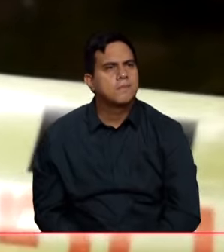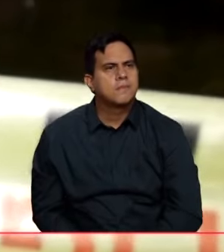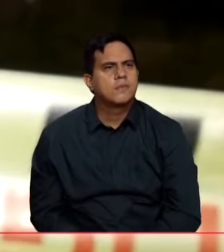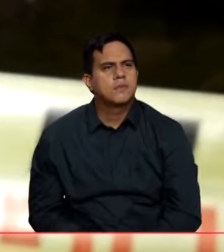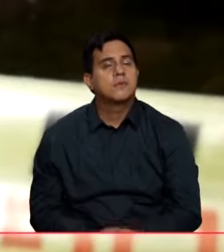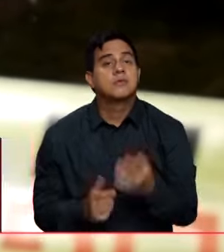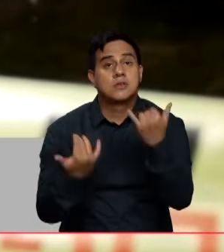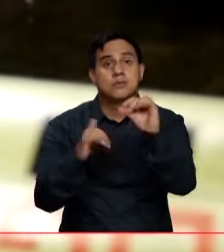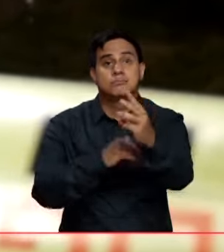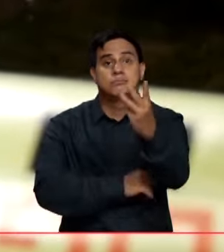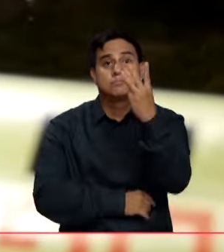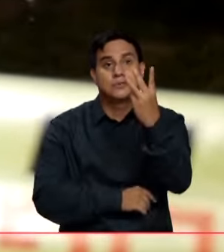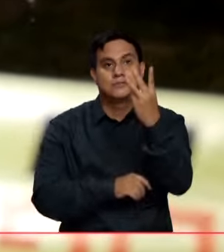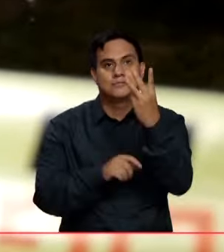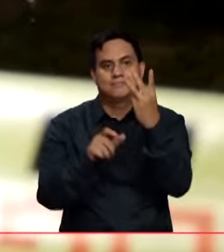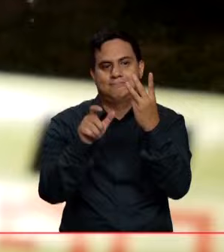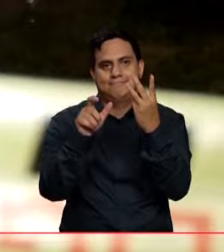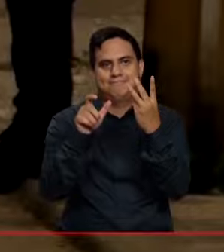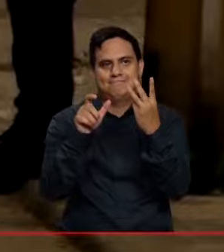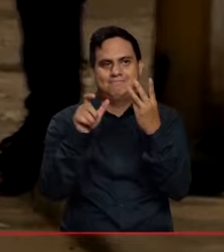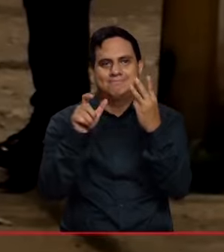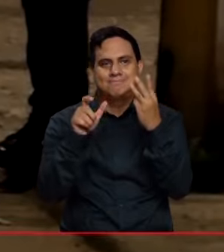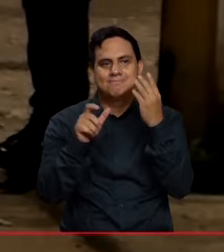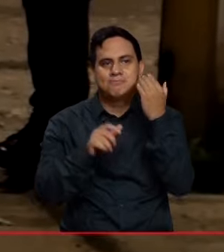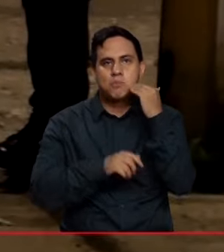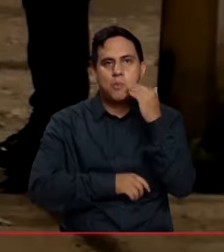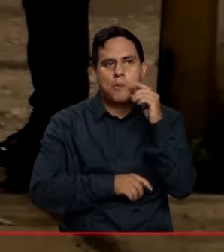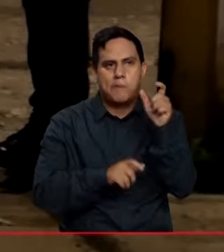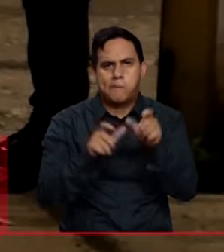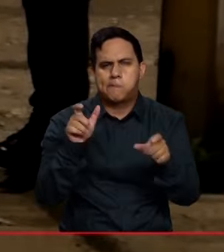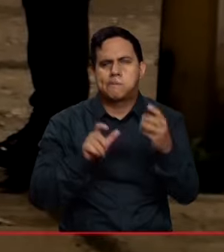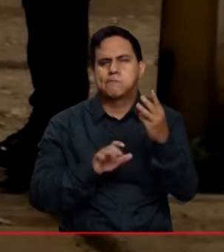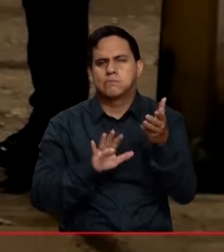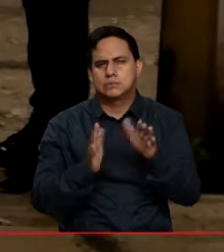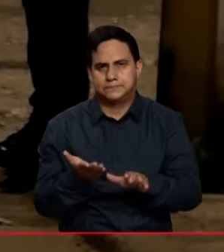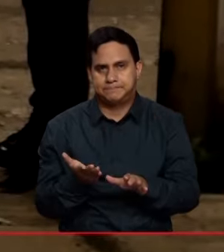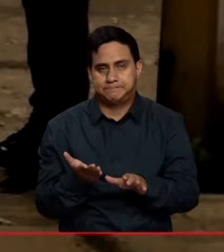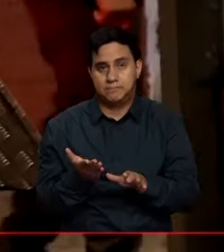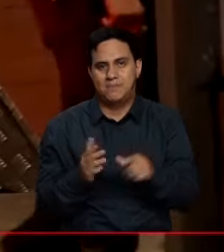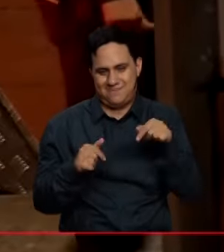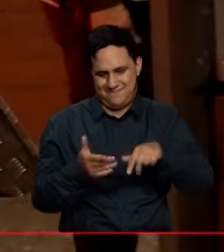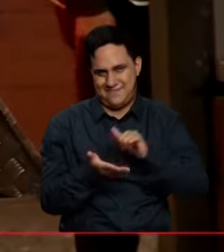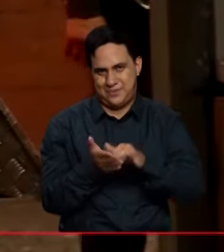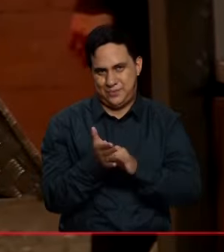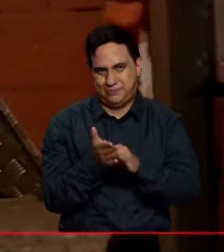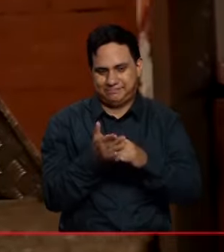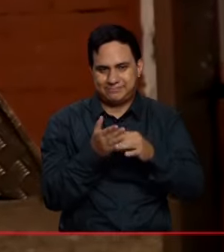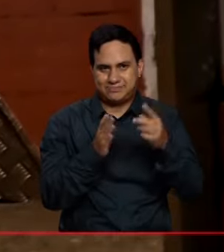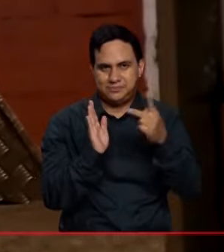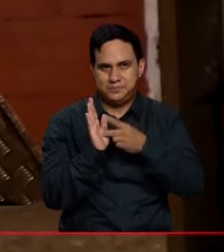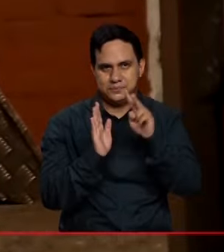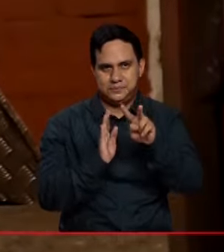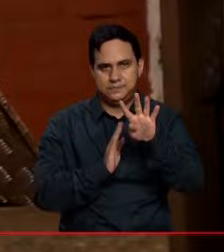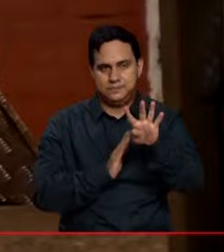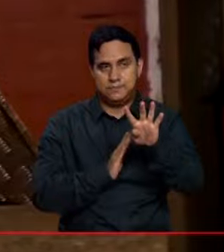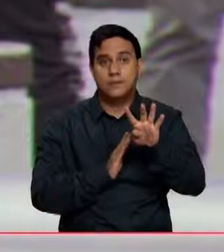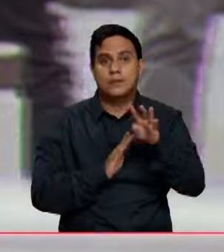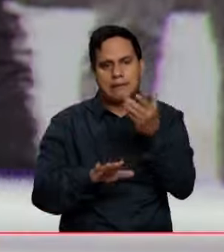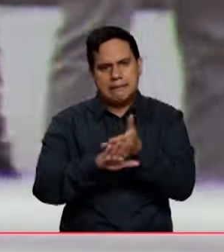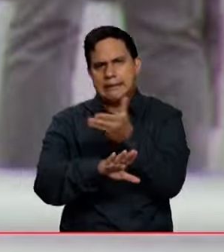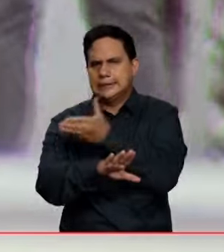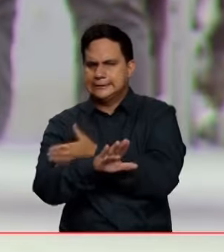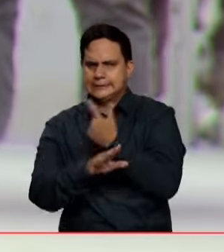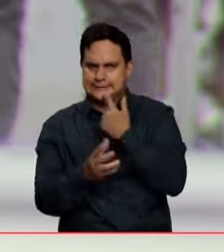Ya son 3 los feminicidios registrados en el Valle del Cauca en las primeras semanas del 2024 y para prevenir el aumento de estos casos, las autoridades